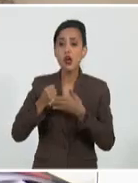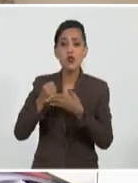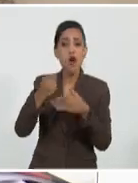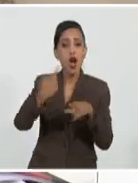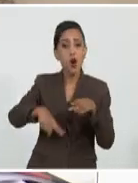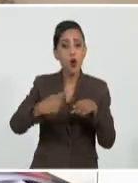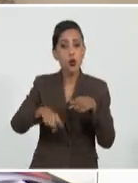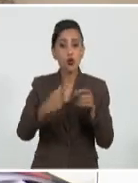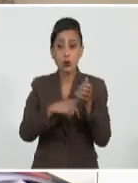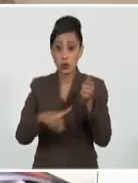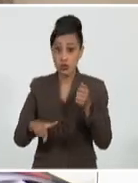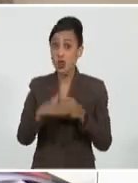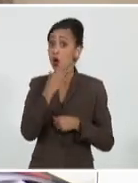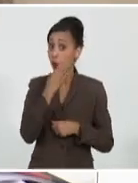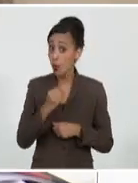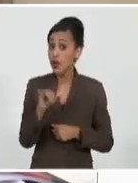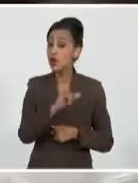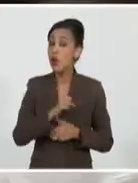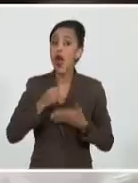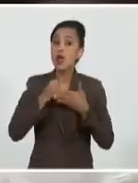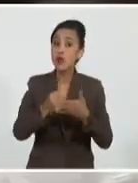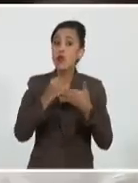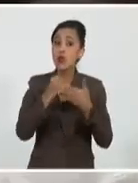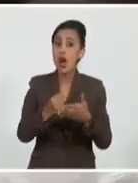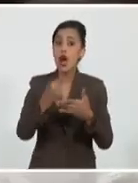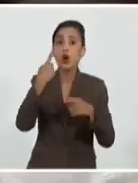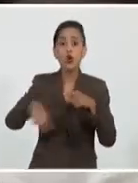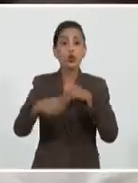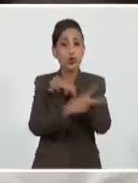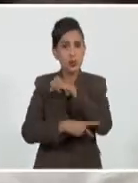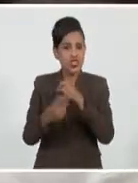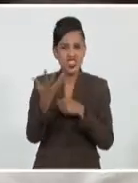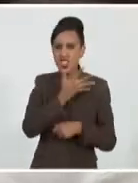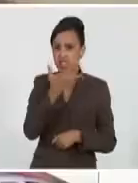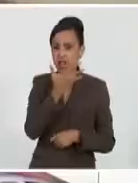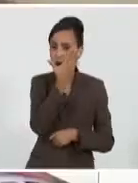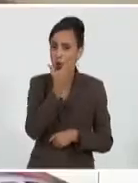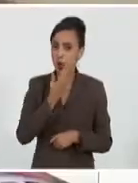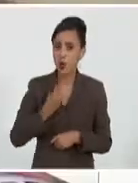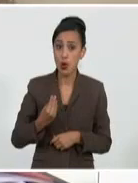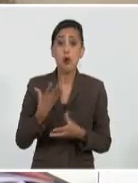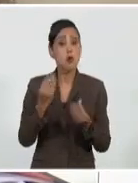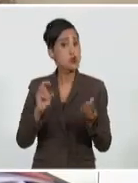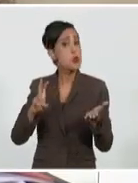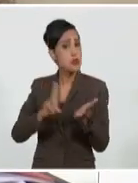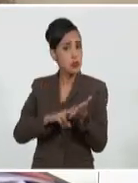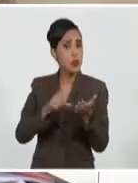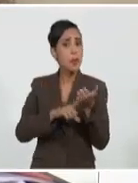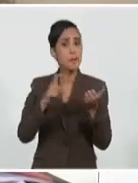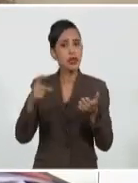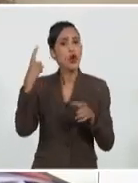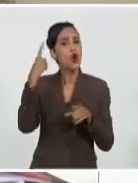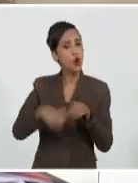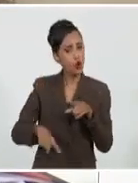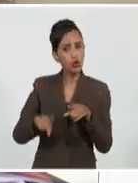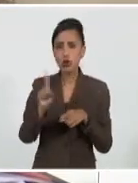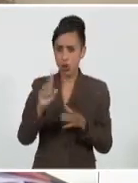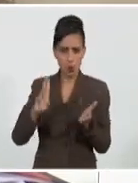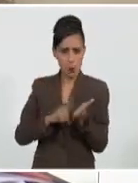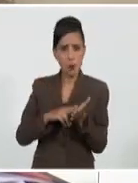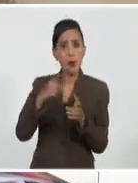provincias y en otros países han sido los jóvenes, la mayoría. Muchos son militantes y otros no, pero yo pienso que esto ha sido un